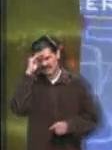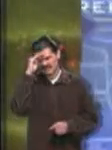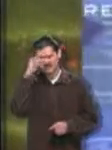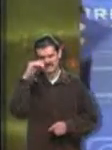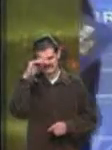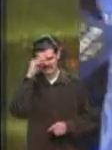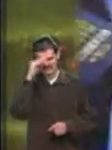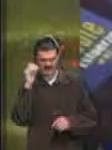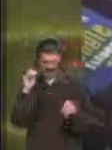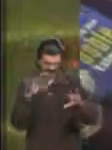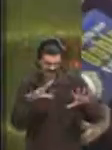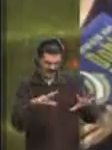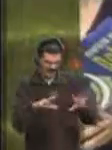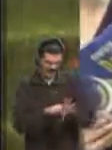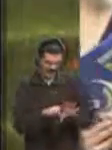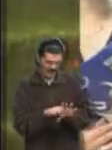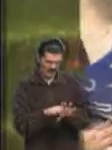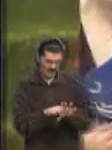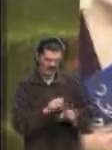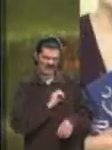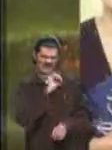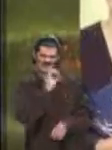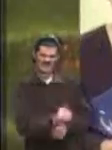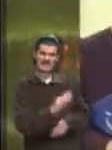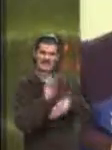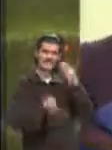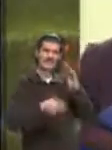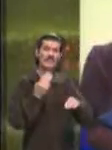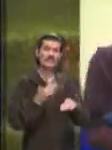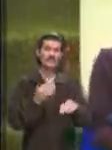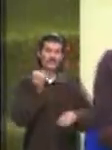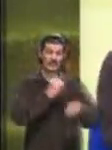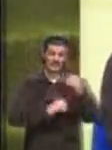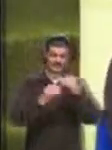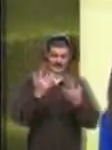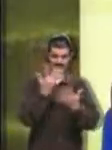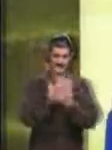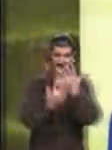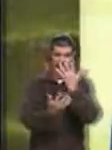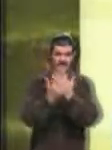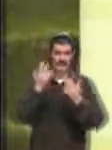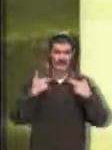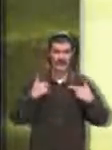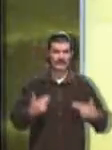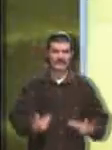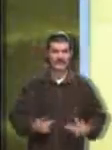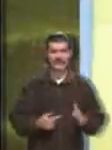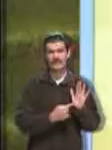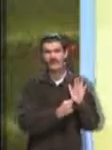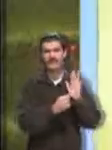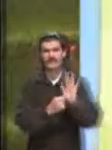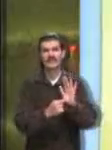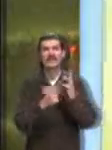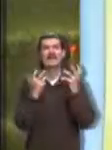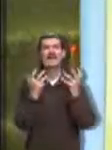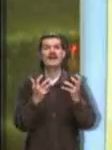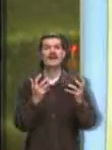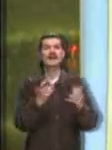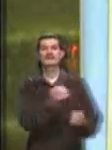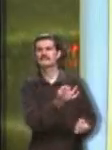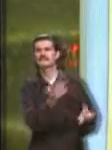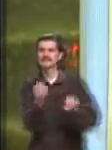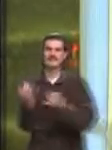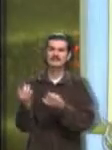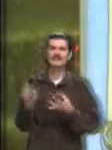piensa que crear es detestar amorosamente al mundo. La obra humana es, en este sentido, una muestra del deseo